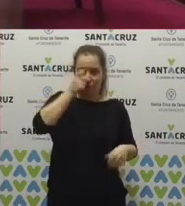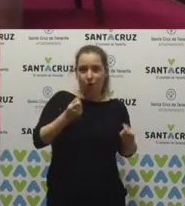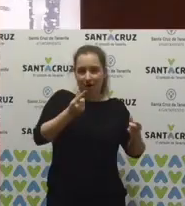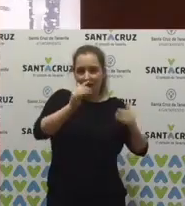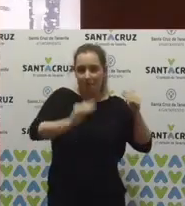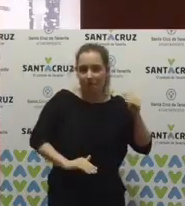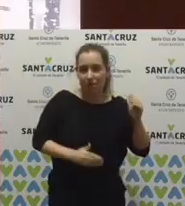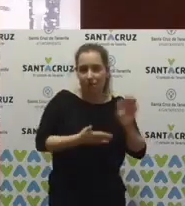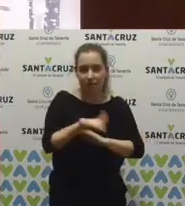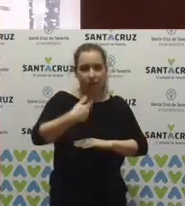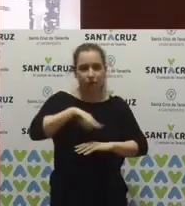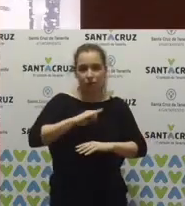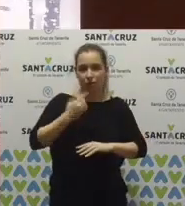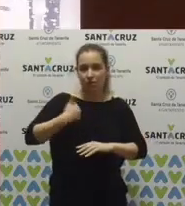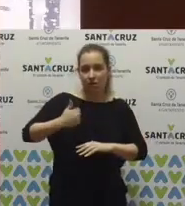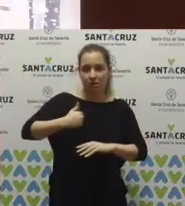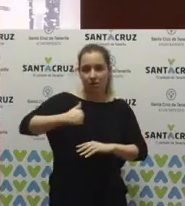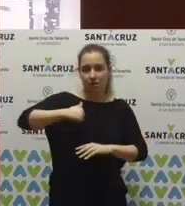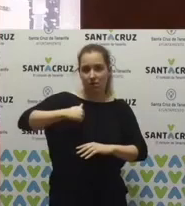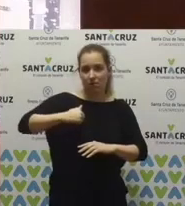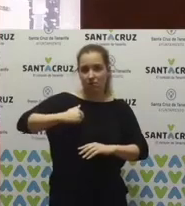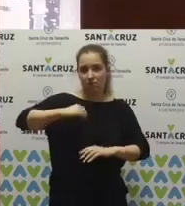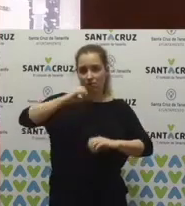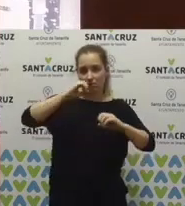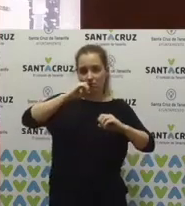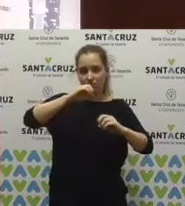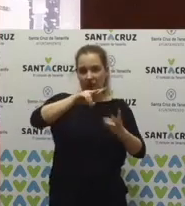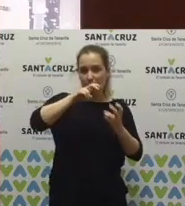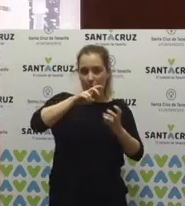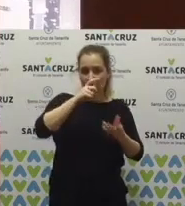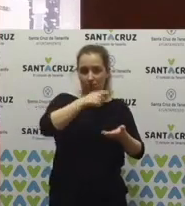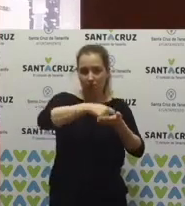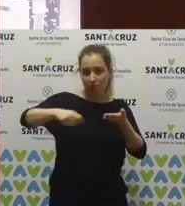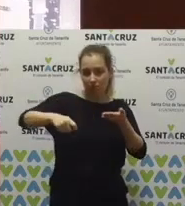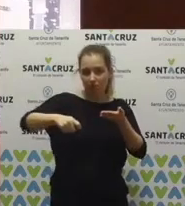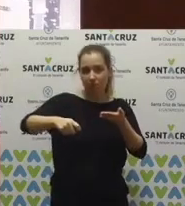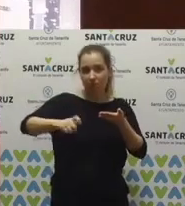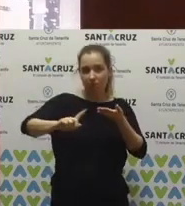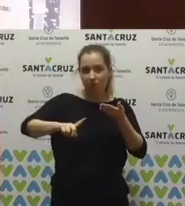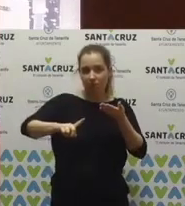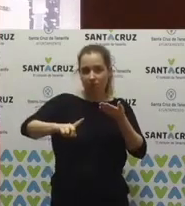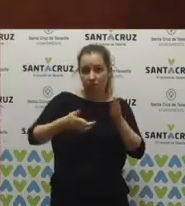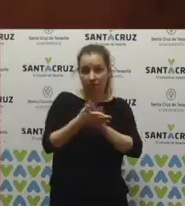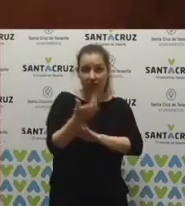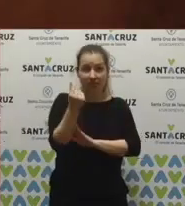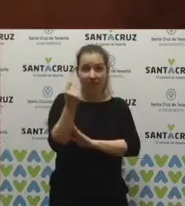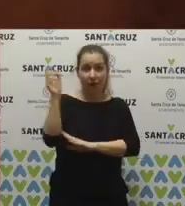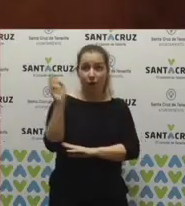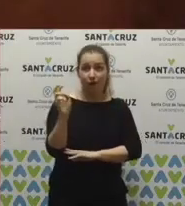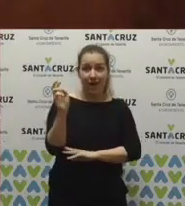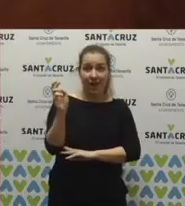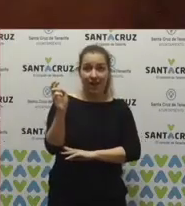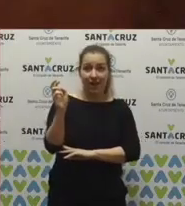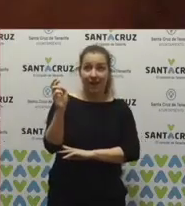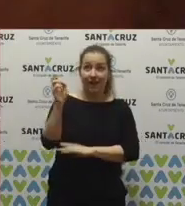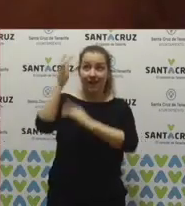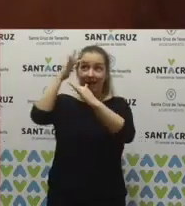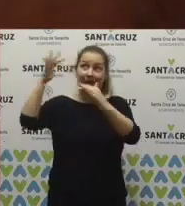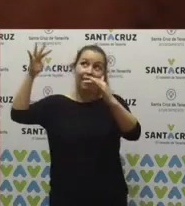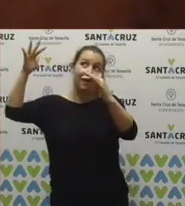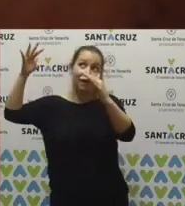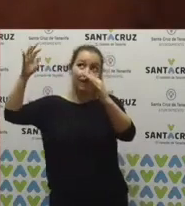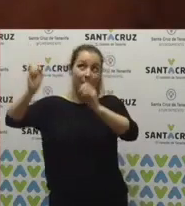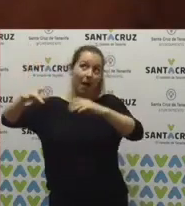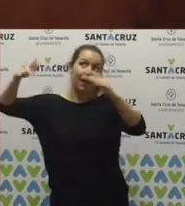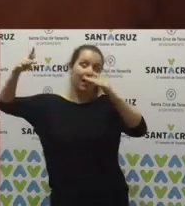dinero aquí no viene de las nubes ni ni de los árboles el dinero sale de los impuestos que estamos quejándonos